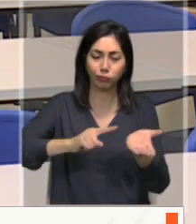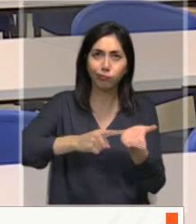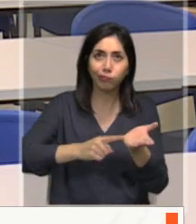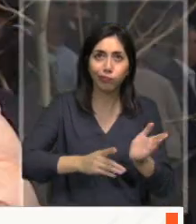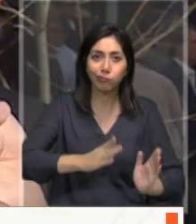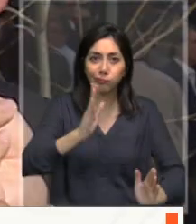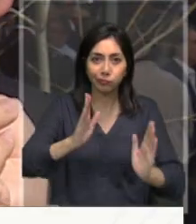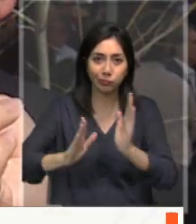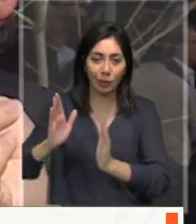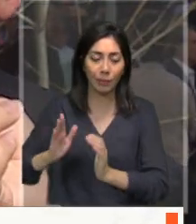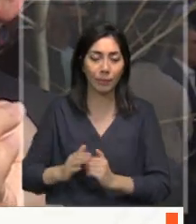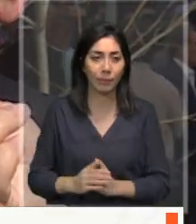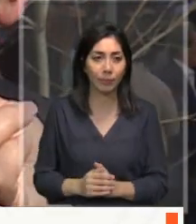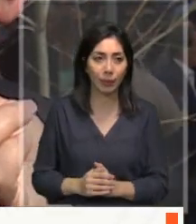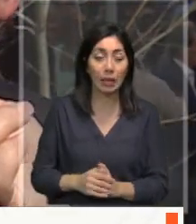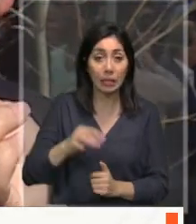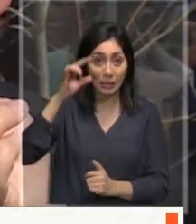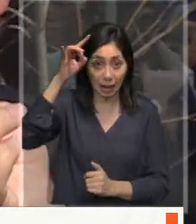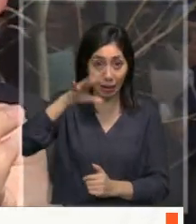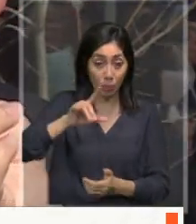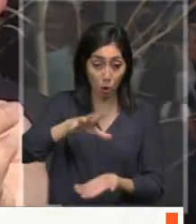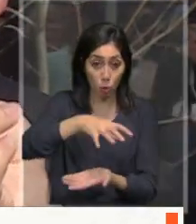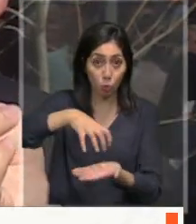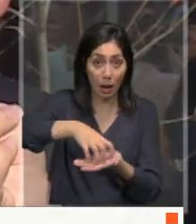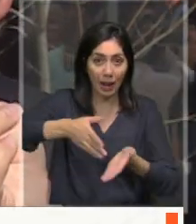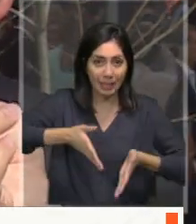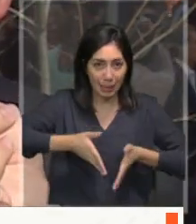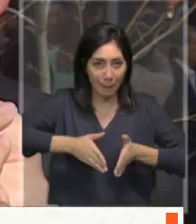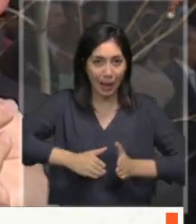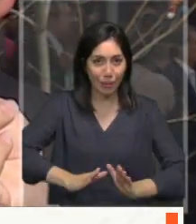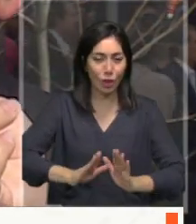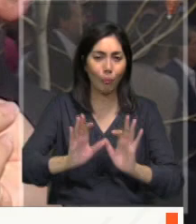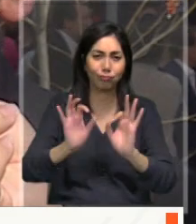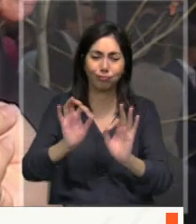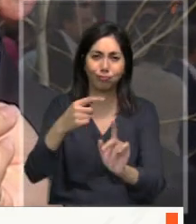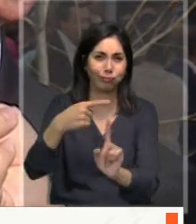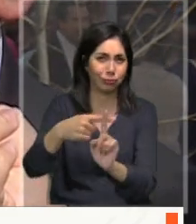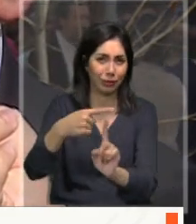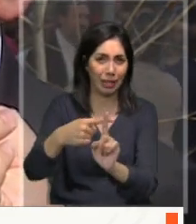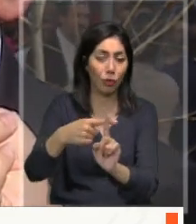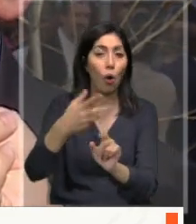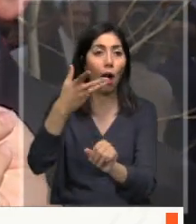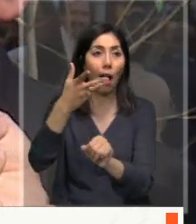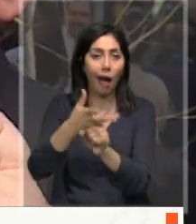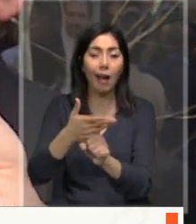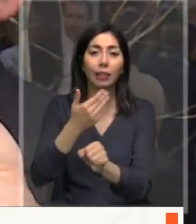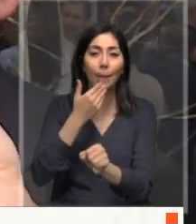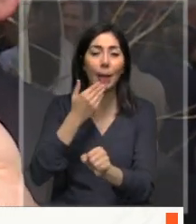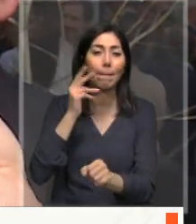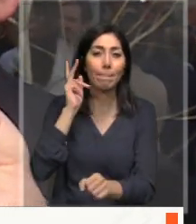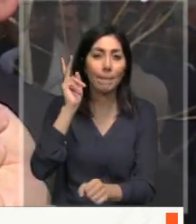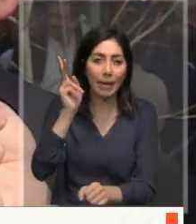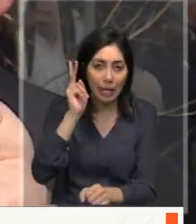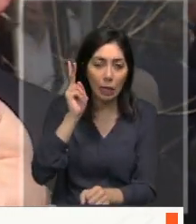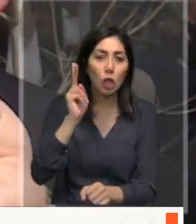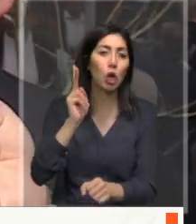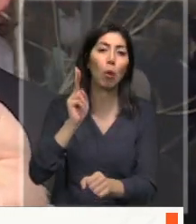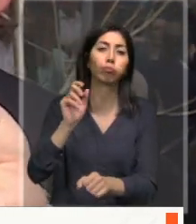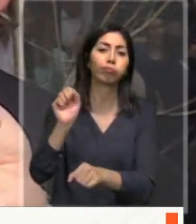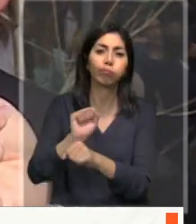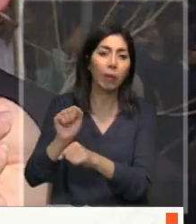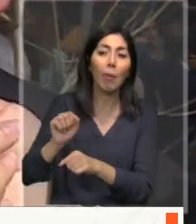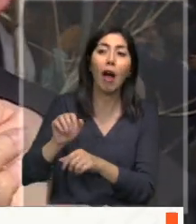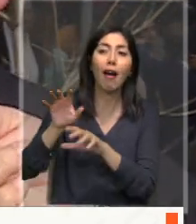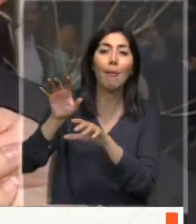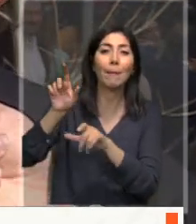Sabemos que Nacimiento se ve favorecido directamente, pero habrá medios de transporte y movilización para atraer a alumnos de las comunas